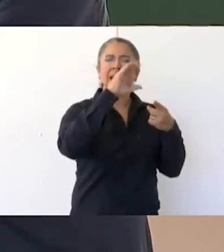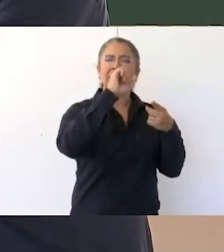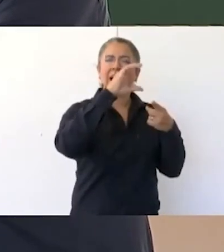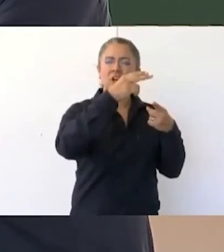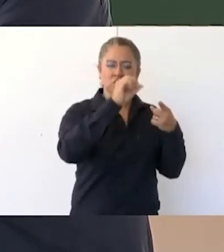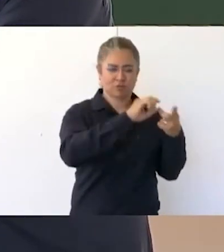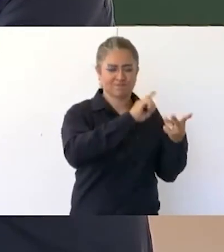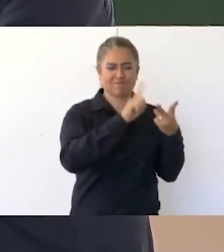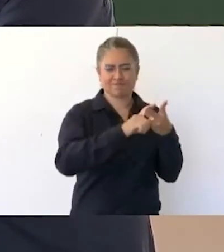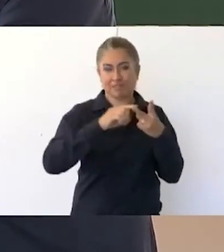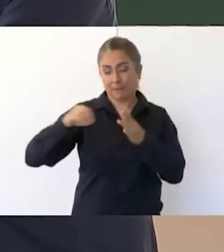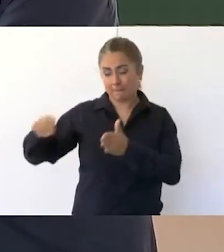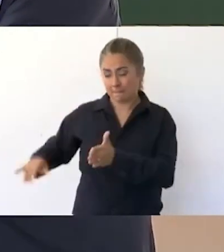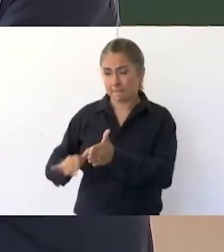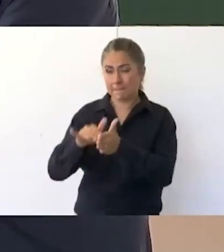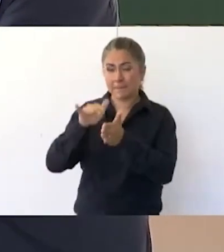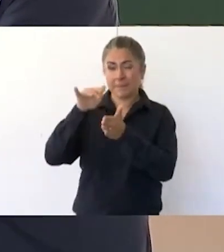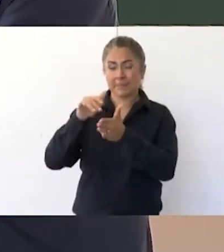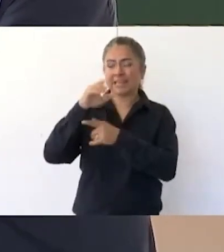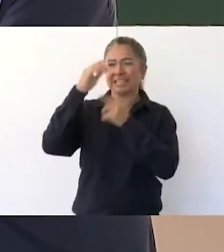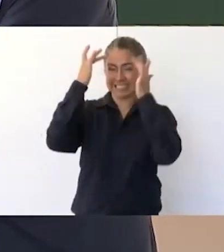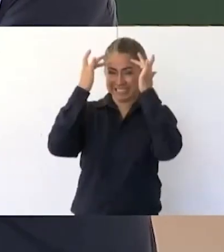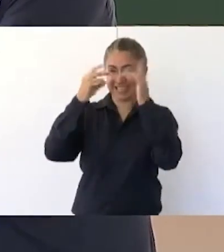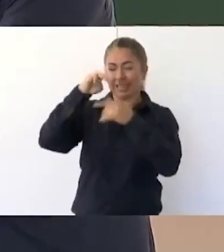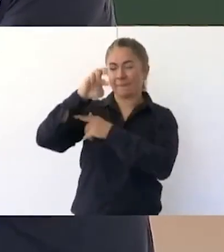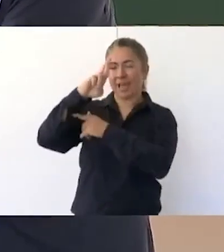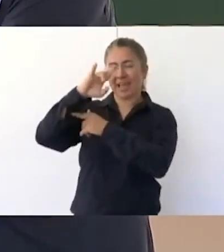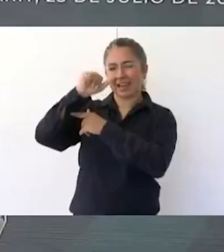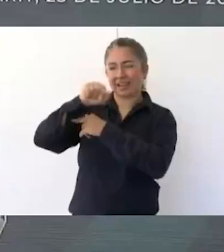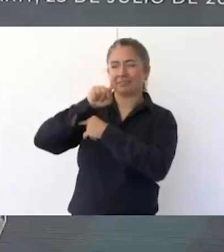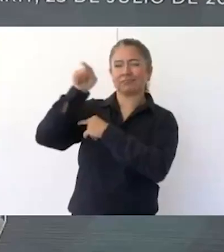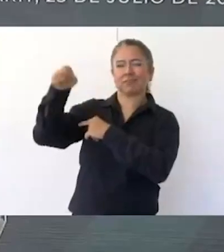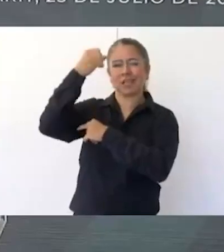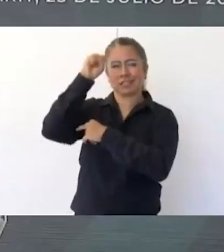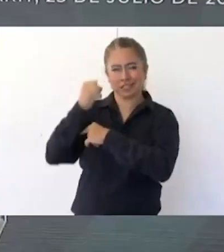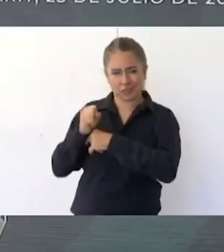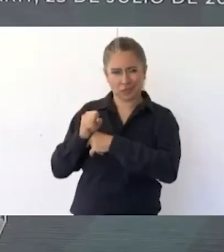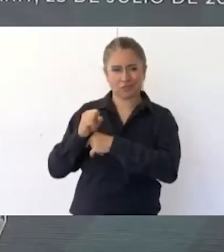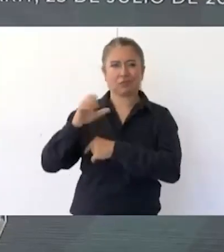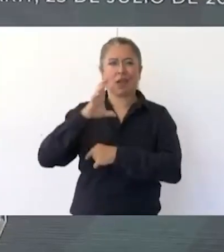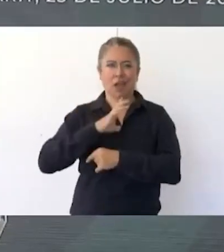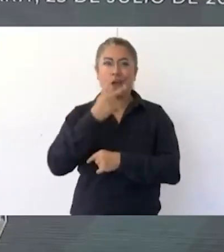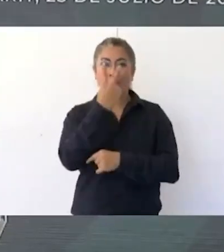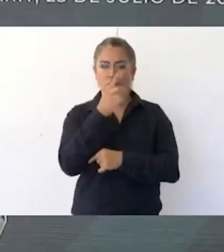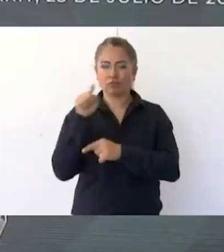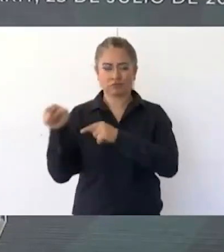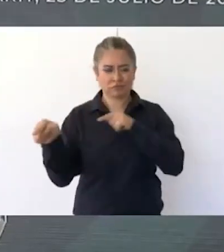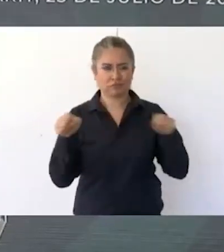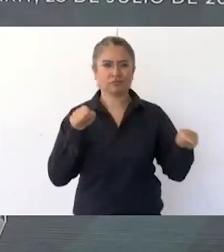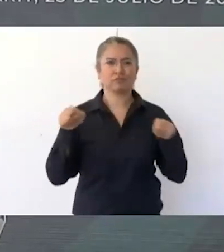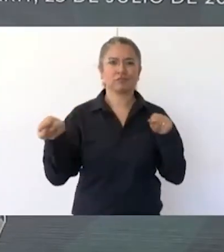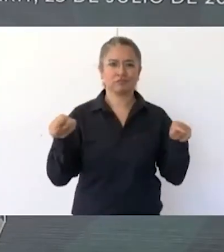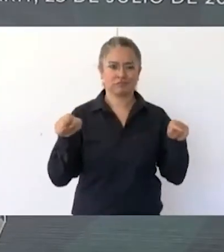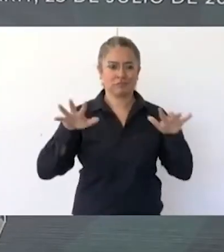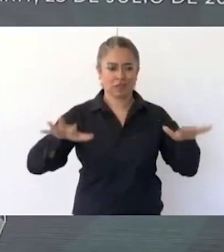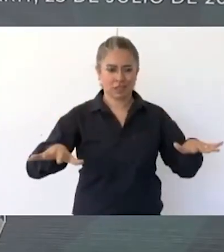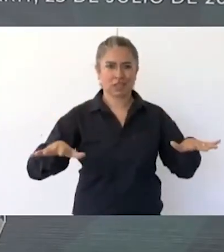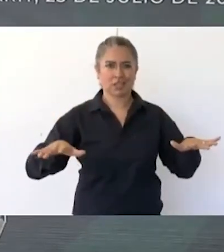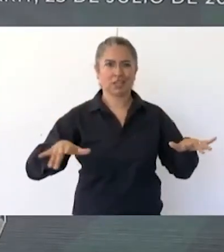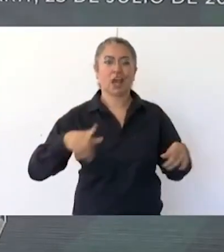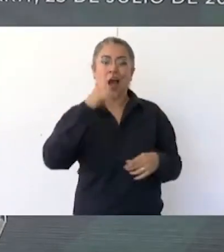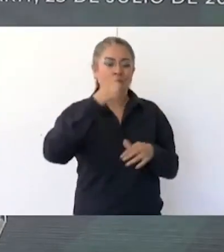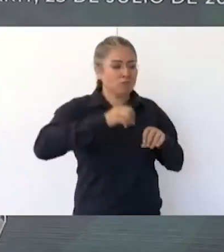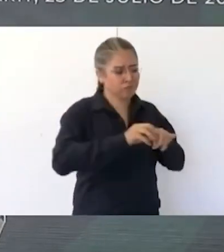y de la presa de Santa María en Sinaloa. Ahí son 2 distritos de riego. Estamos trabajando